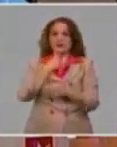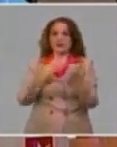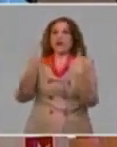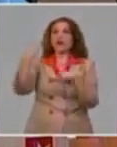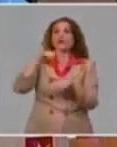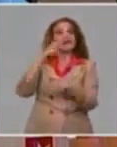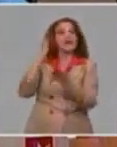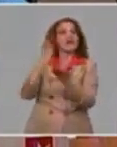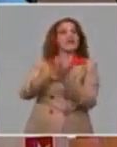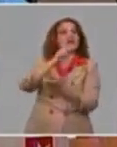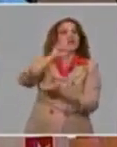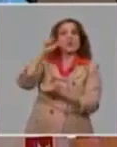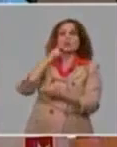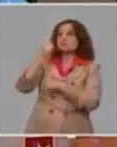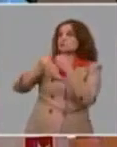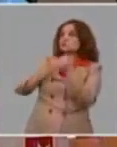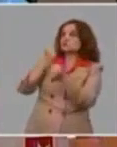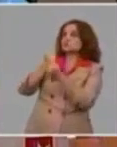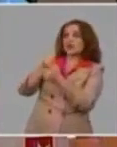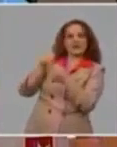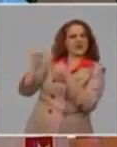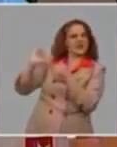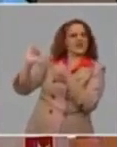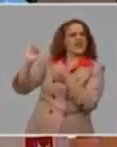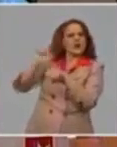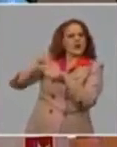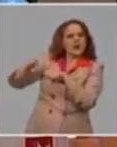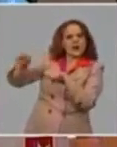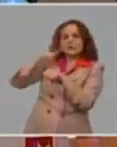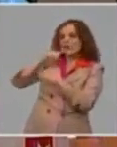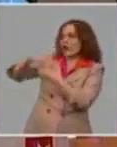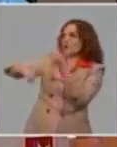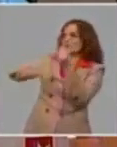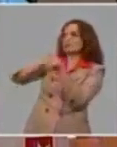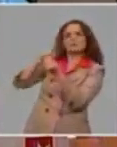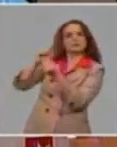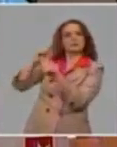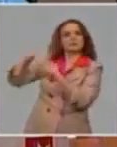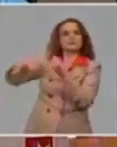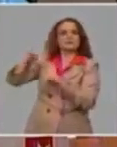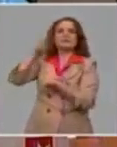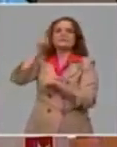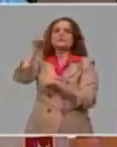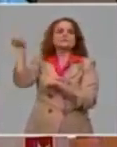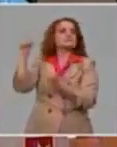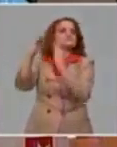fuera de uso en la periferia, las cosas se convirtió en viviendas, y buenas viviendas prácticamente hicieron